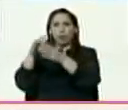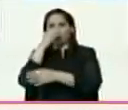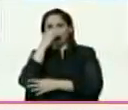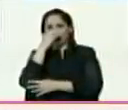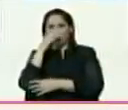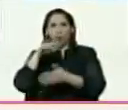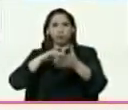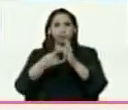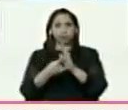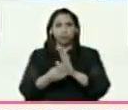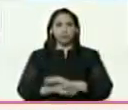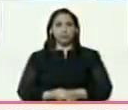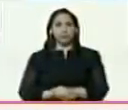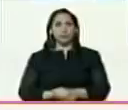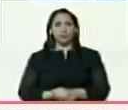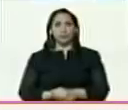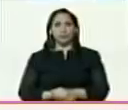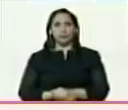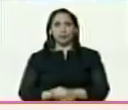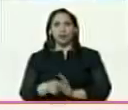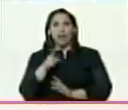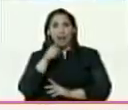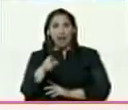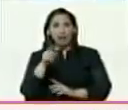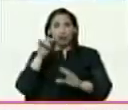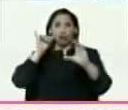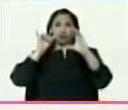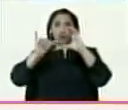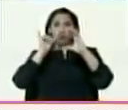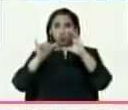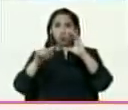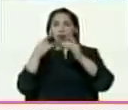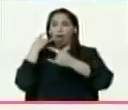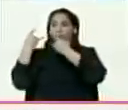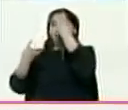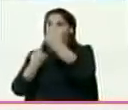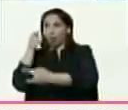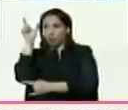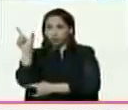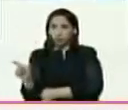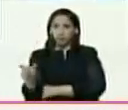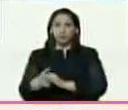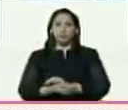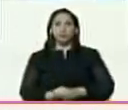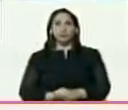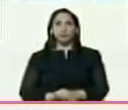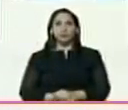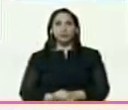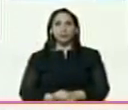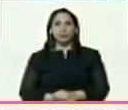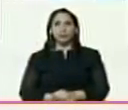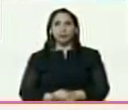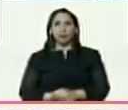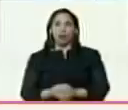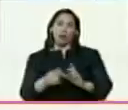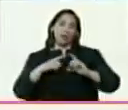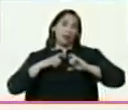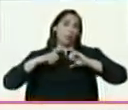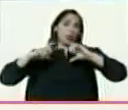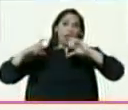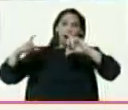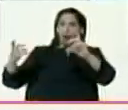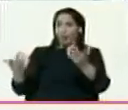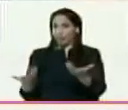estos youtuber estos admiradores estas fans enamoradas que estaban